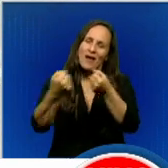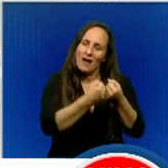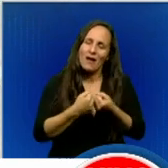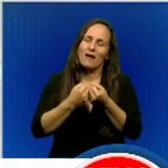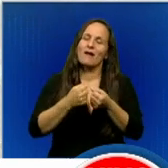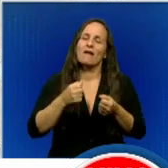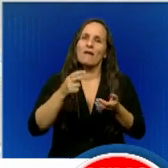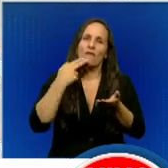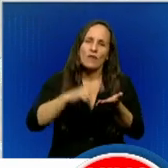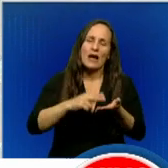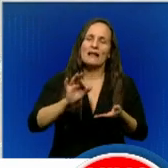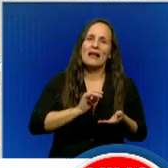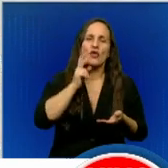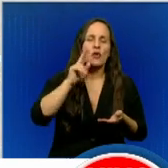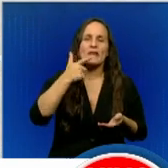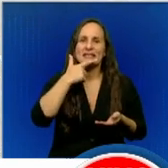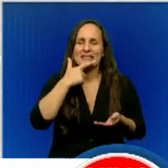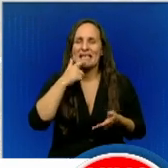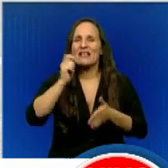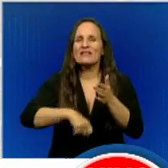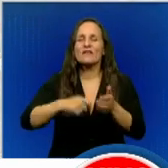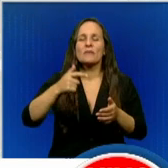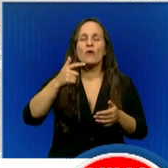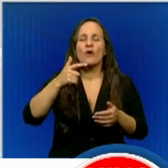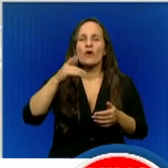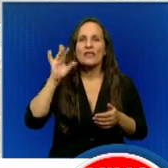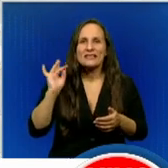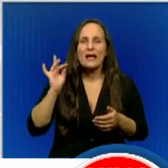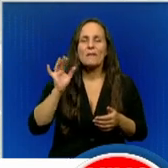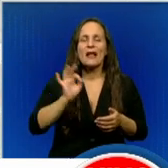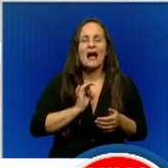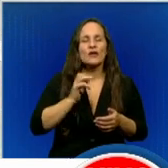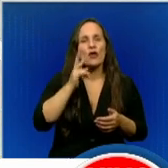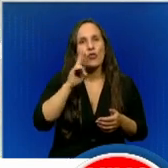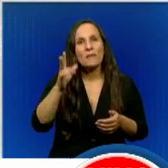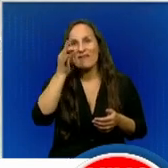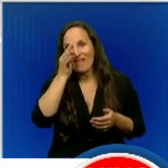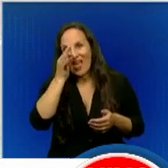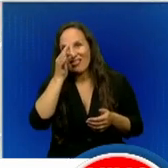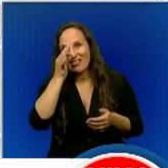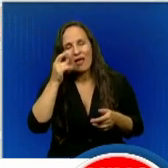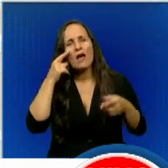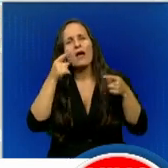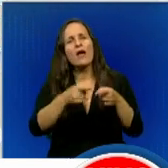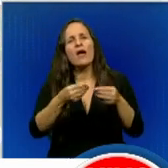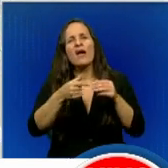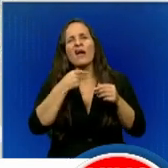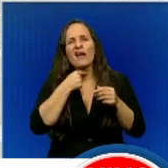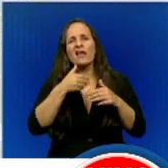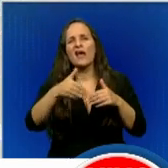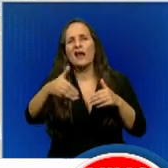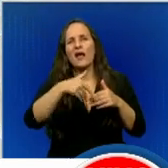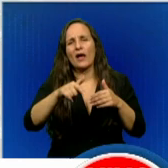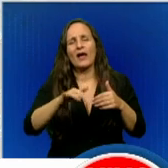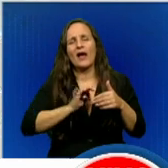2017 firmado en diciembre de 2020 y que pretende ser aplicado durante el